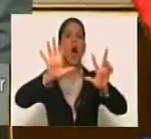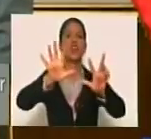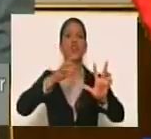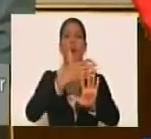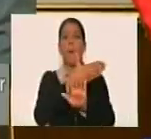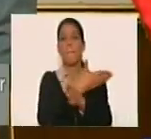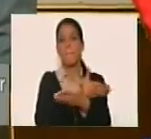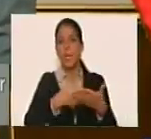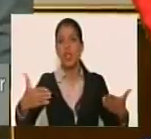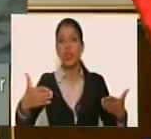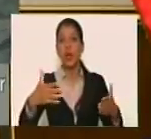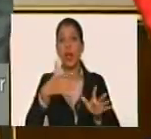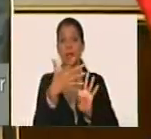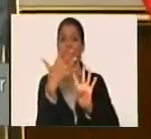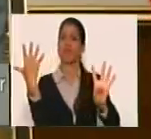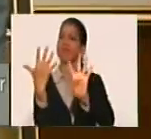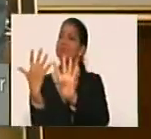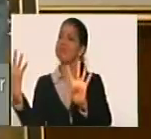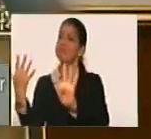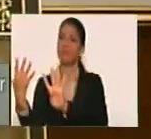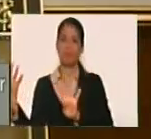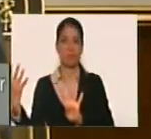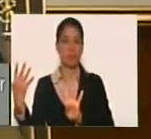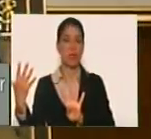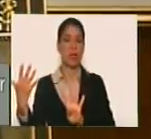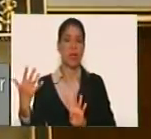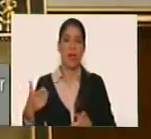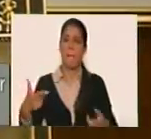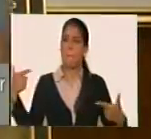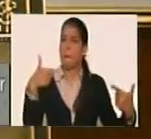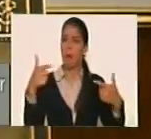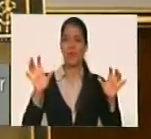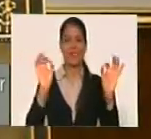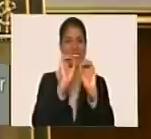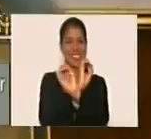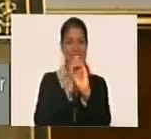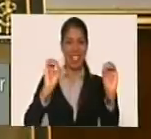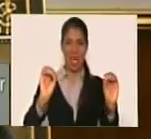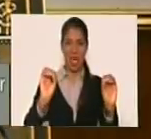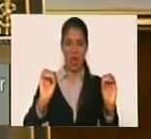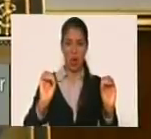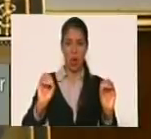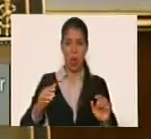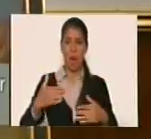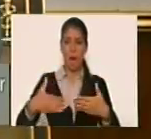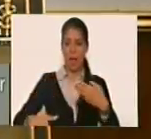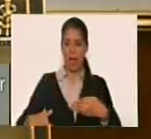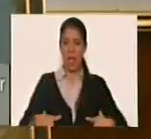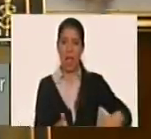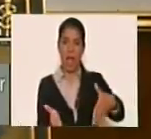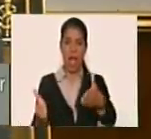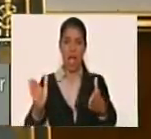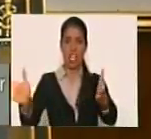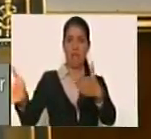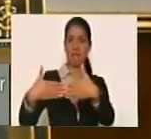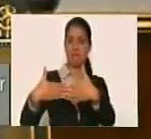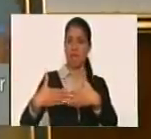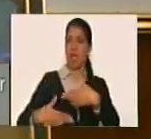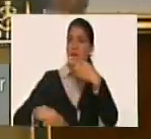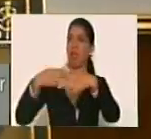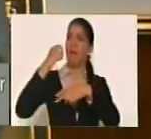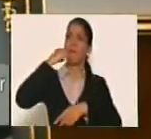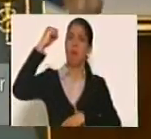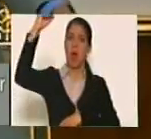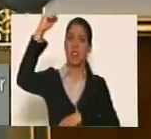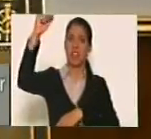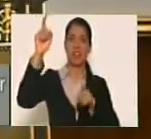venezolanos tomaron la firme decisión, sin disparar un tiro, sin trancar una calle, sin matar a nadie,